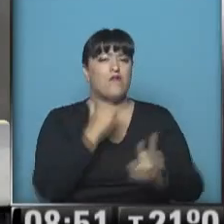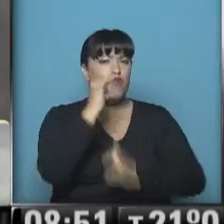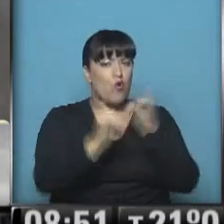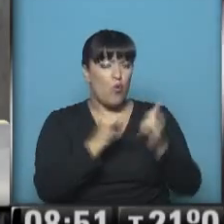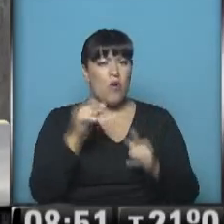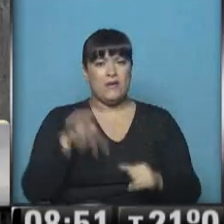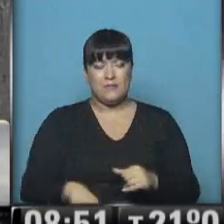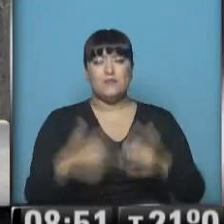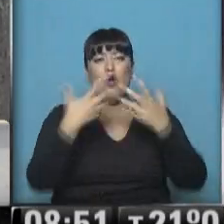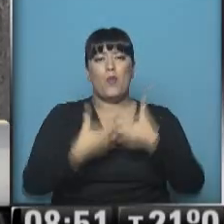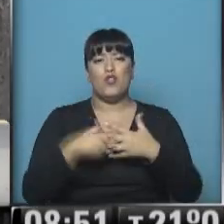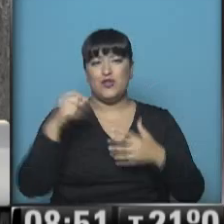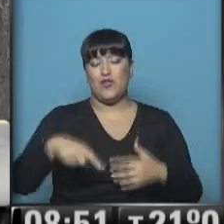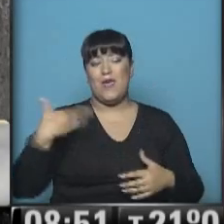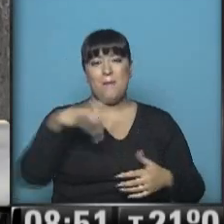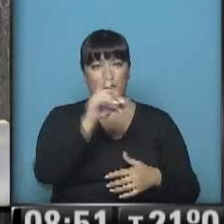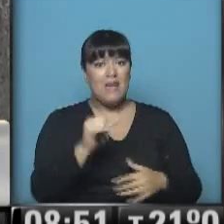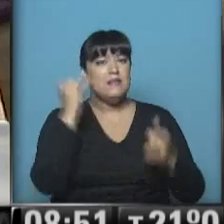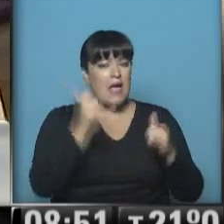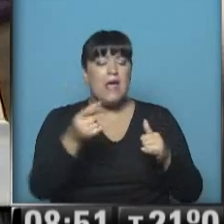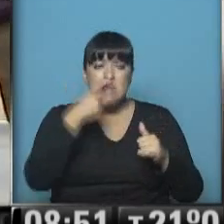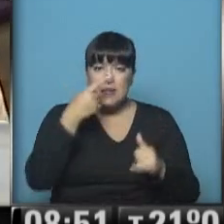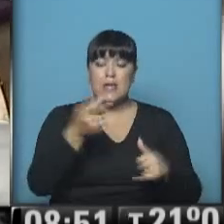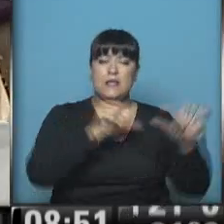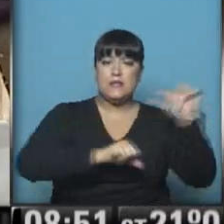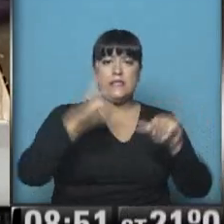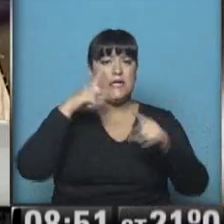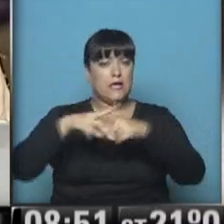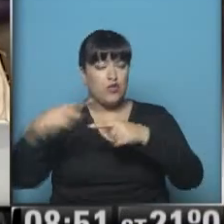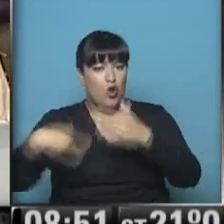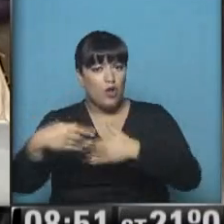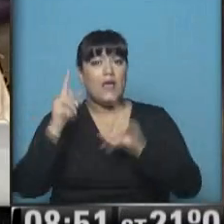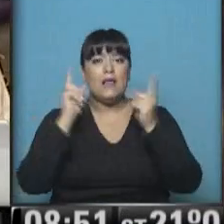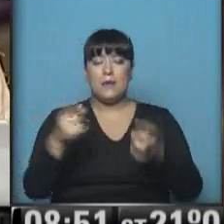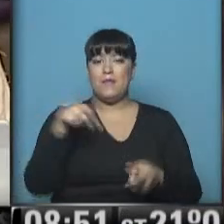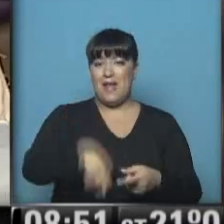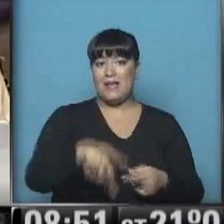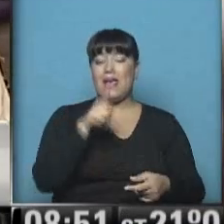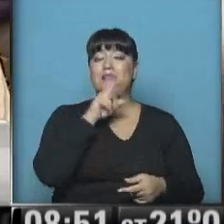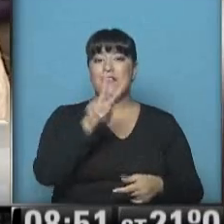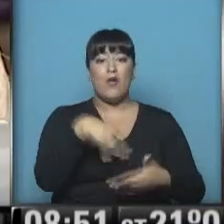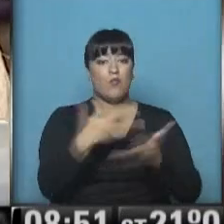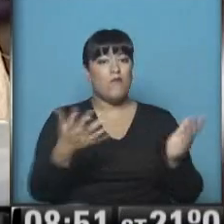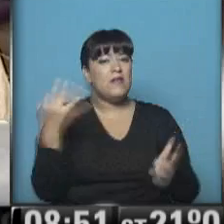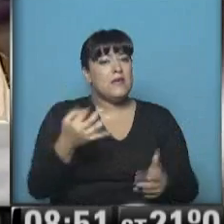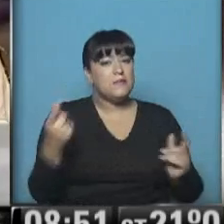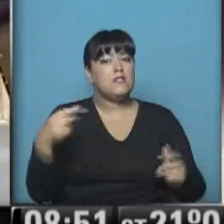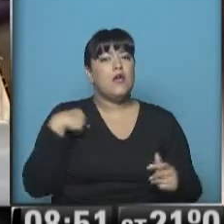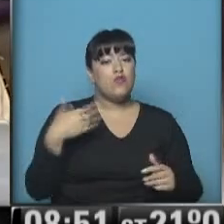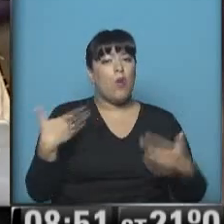mismo del proyecto de país y bueno también vienen por mi trabajo en la televisión pública que es muy particular por la televisión pública yo tengo la